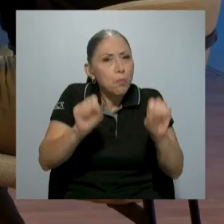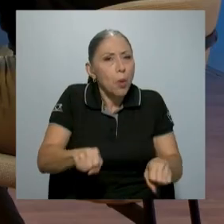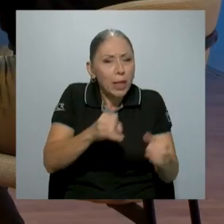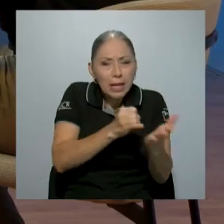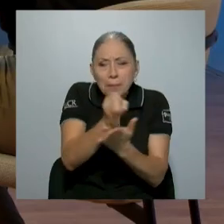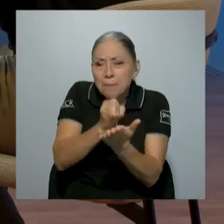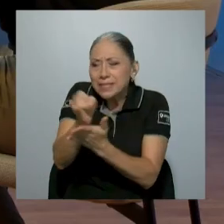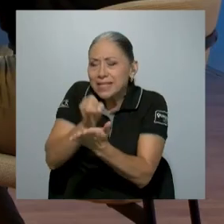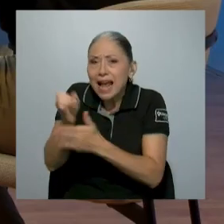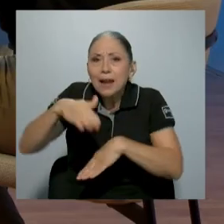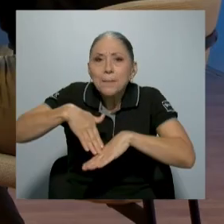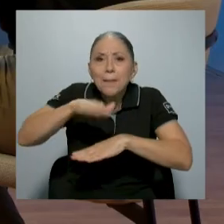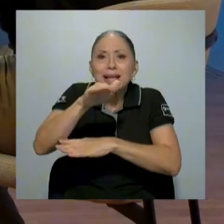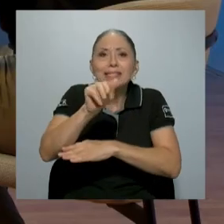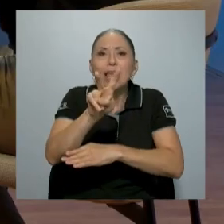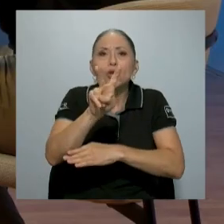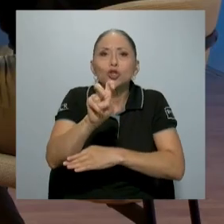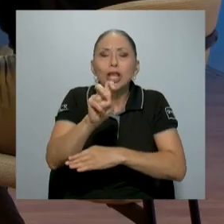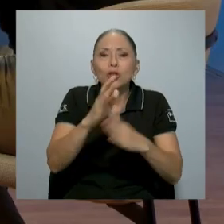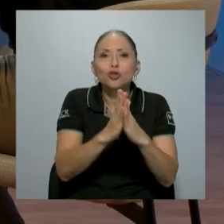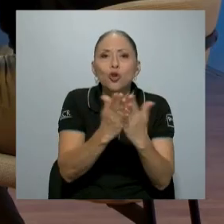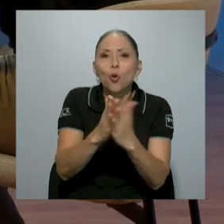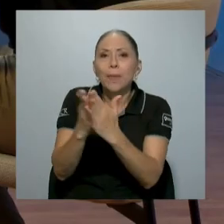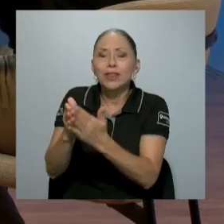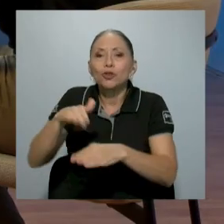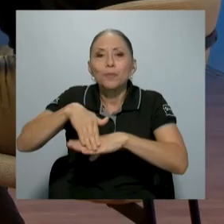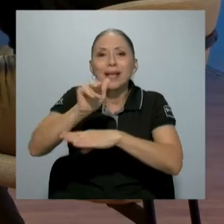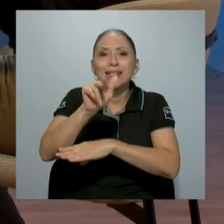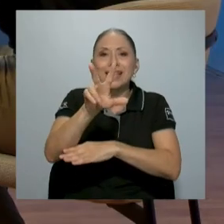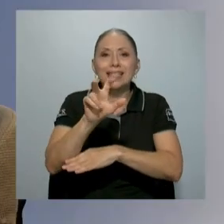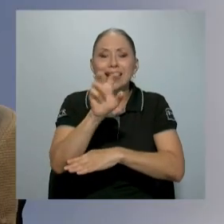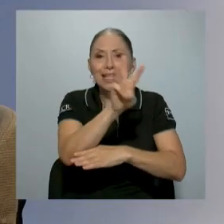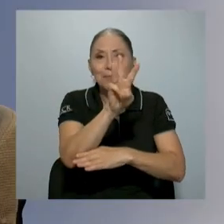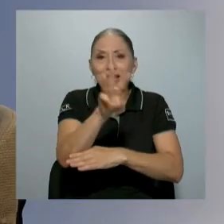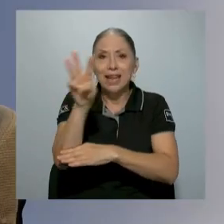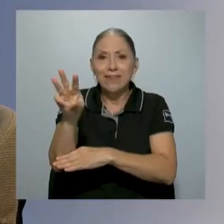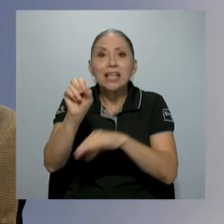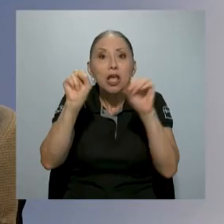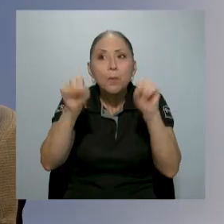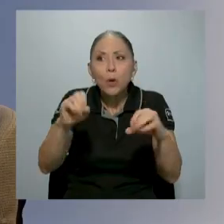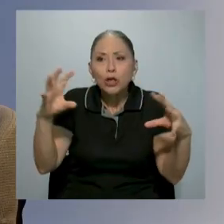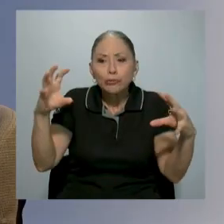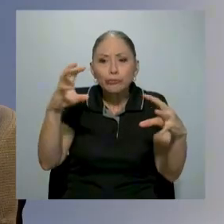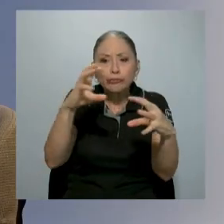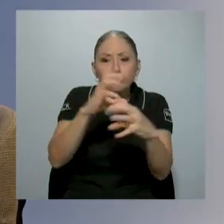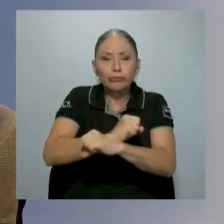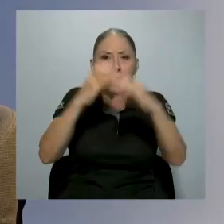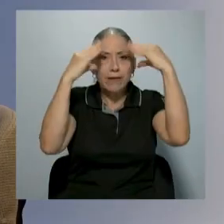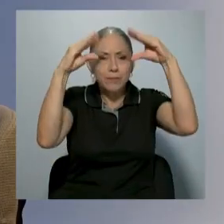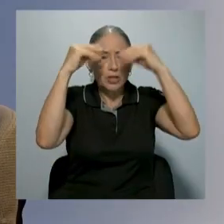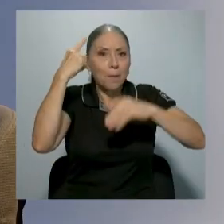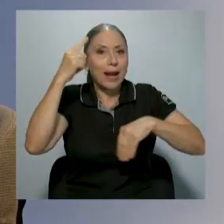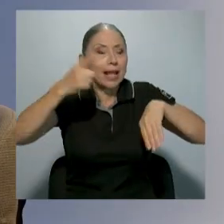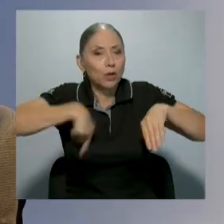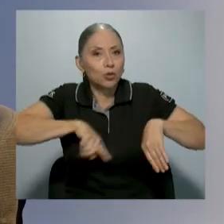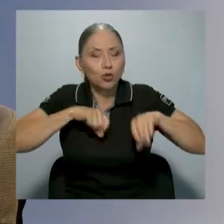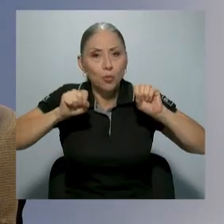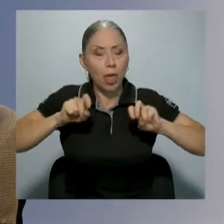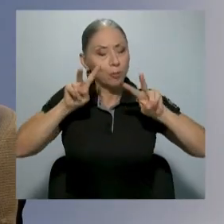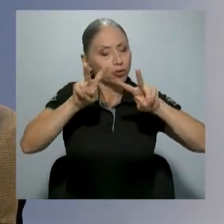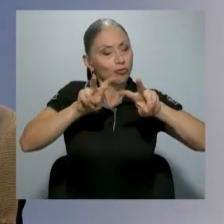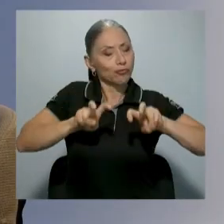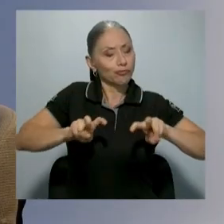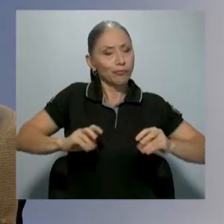más de 300 páginas web y poder sistematizar de ahí la información para que uno como investigador pueda valorar siempre, digamos, los resultados. Entonces esa